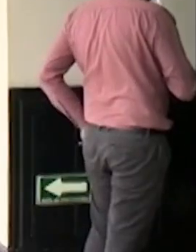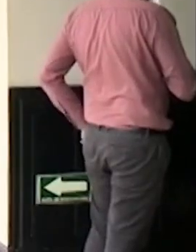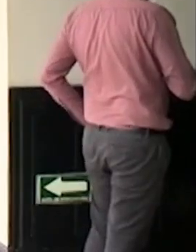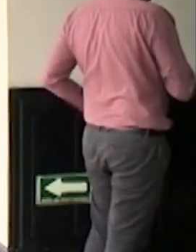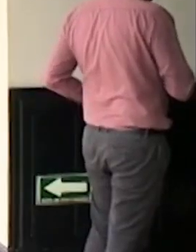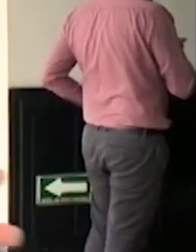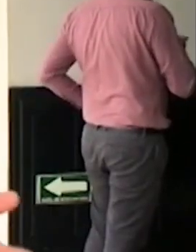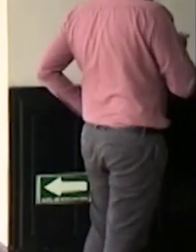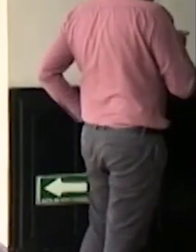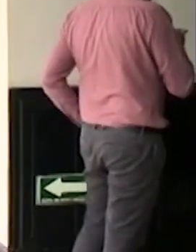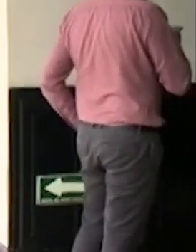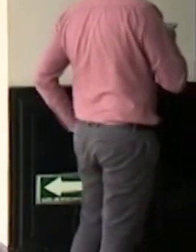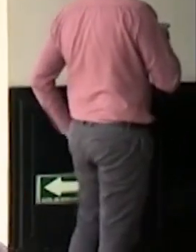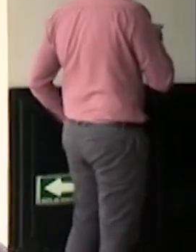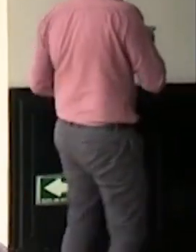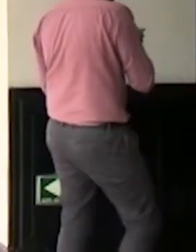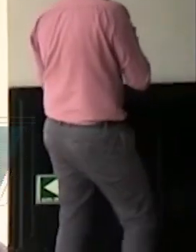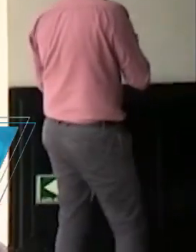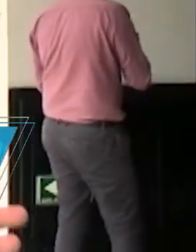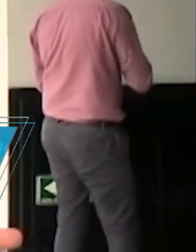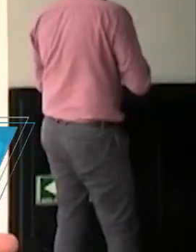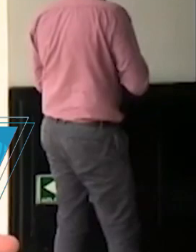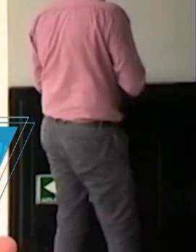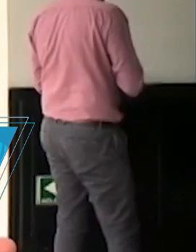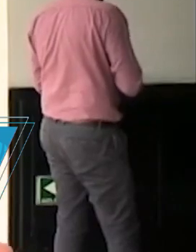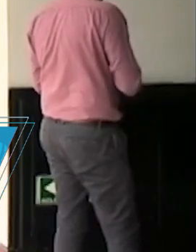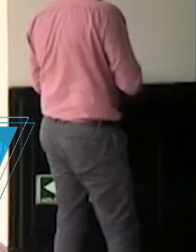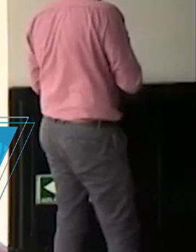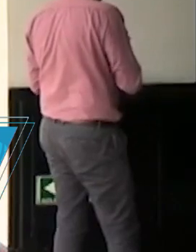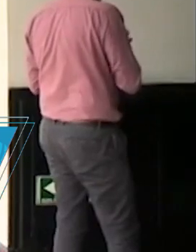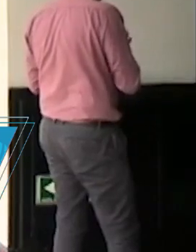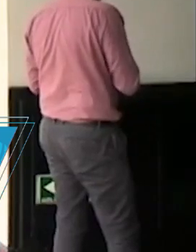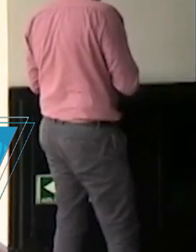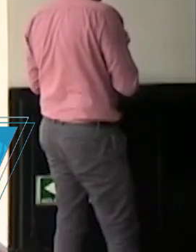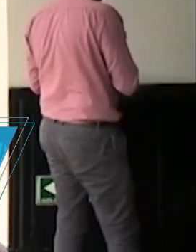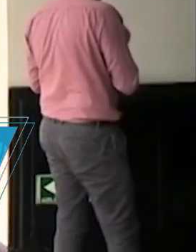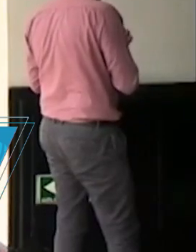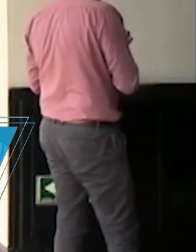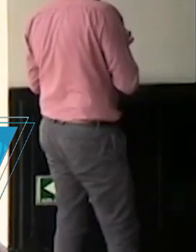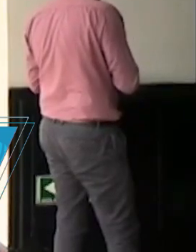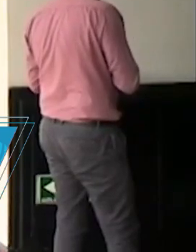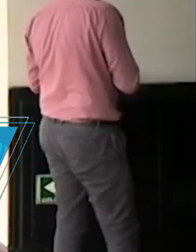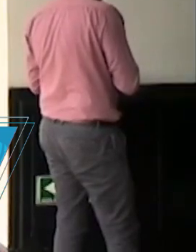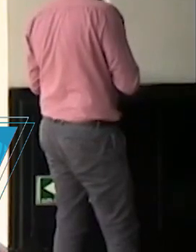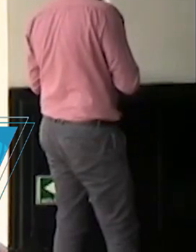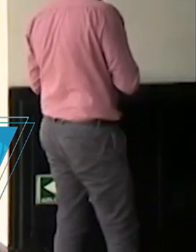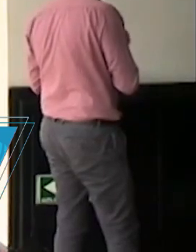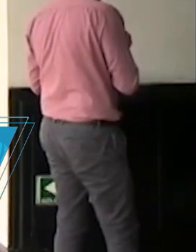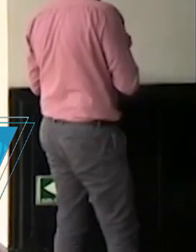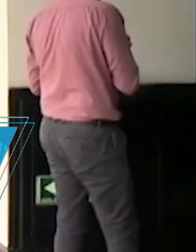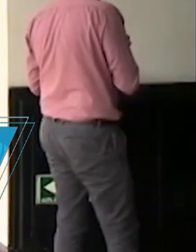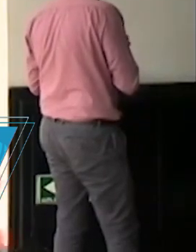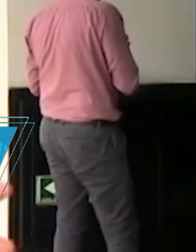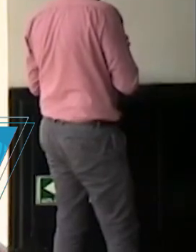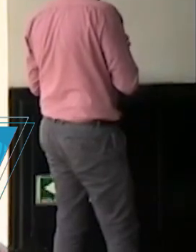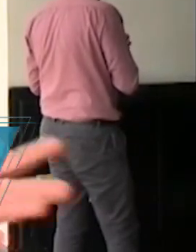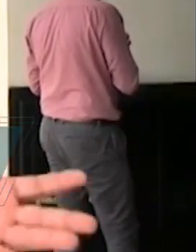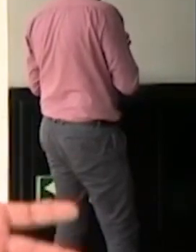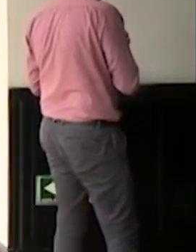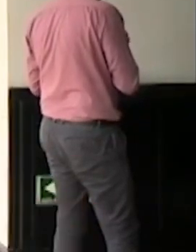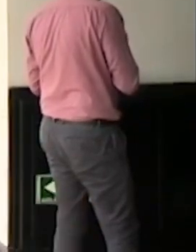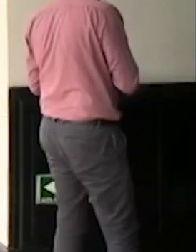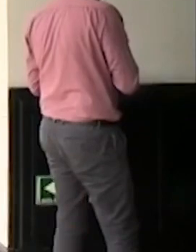Todas las fracciones pues estamos preocupados, igual que todos los costarricenses, por la situación de desempleo, la situación